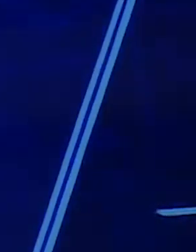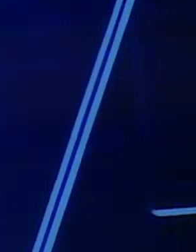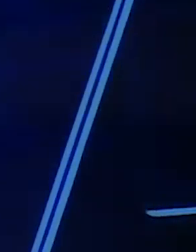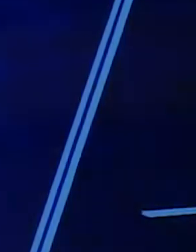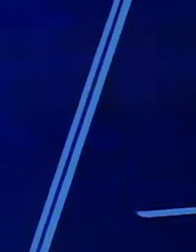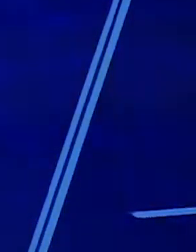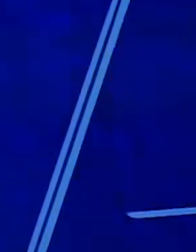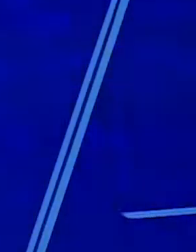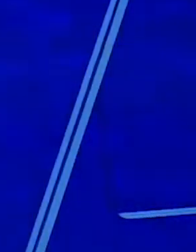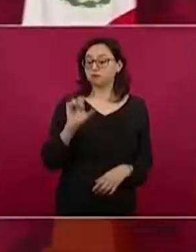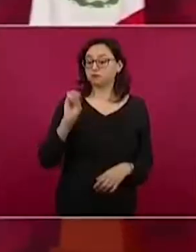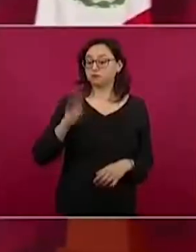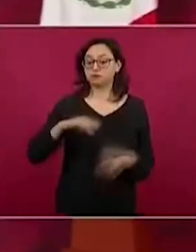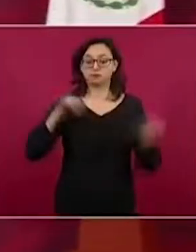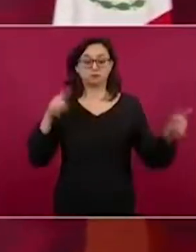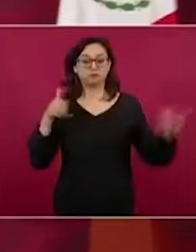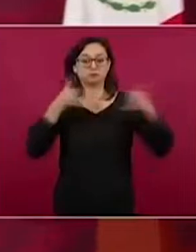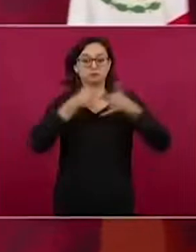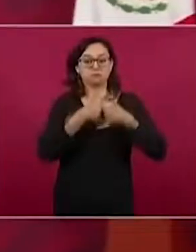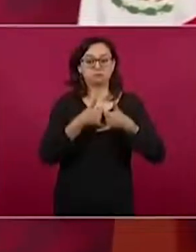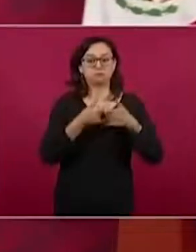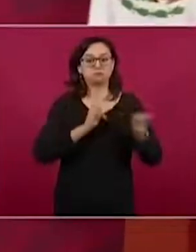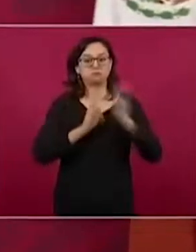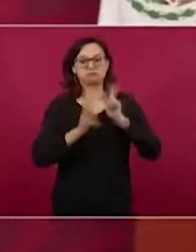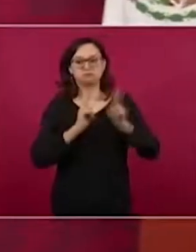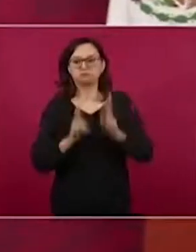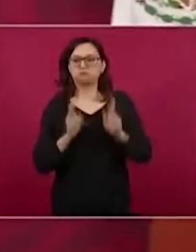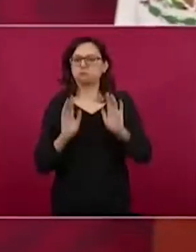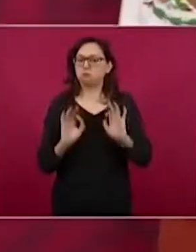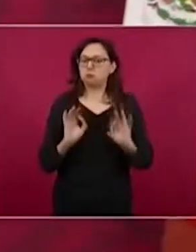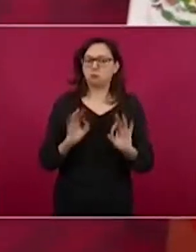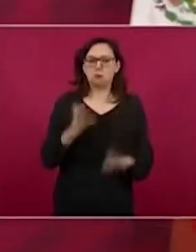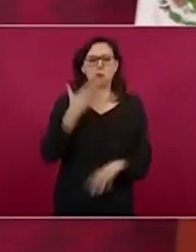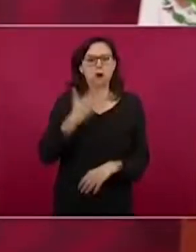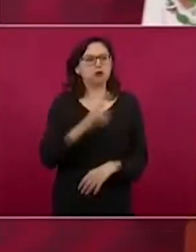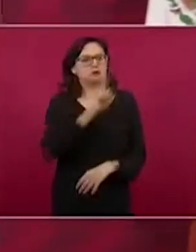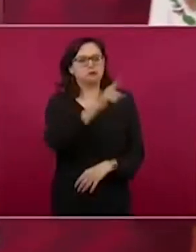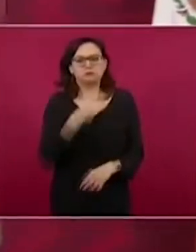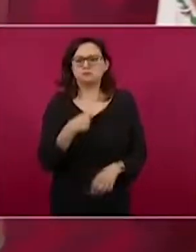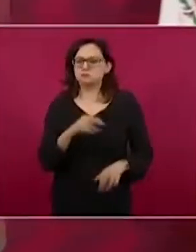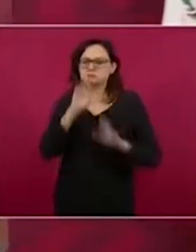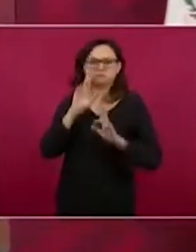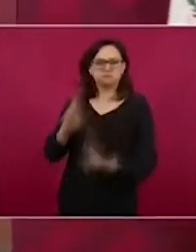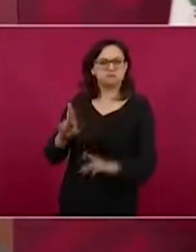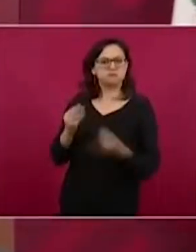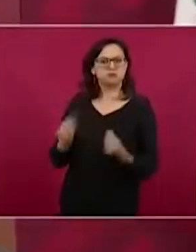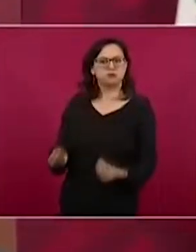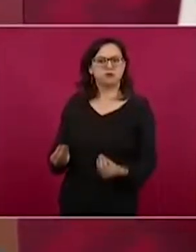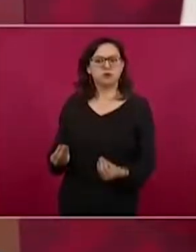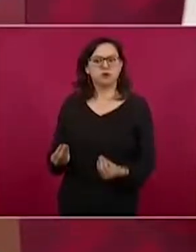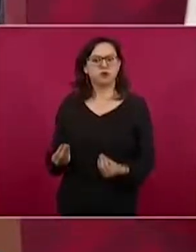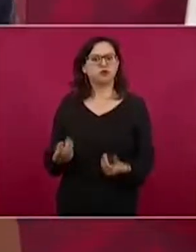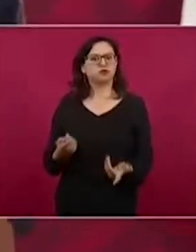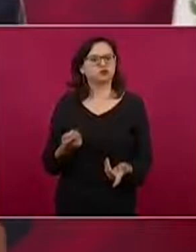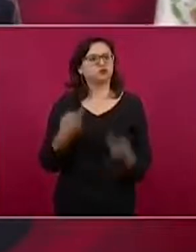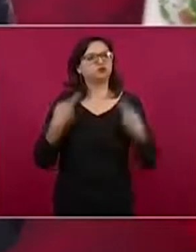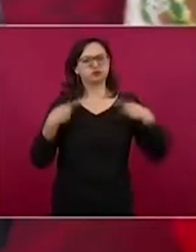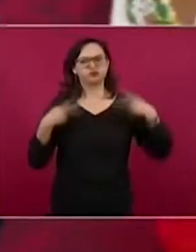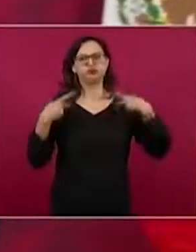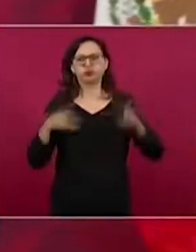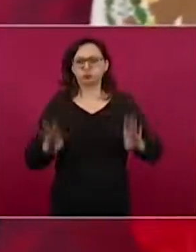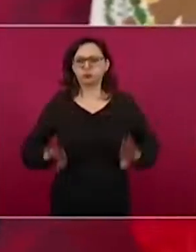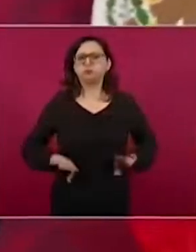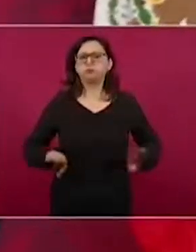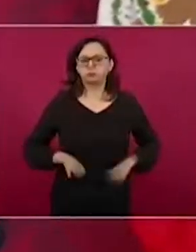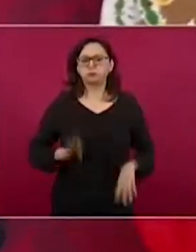Manuel López Obrador, porque no entran obviamente en su vocabulario. Pero si alguien tuviera que definir en un líder palabras